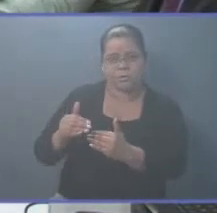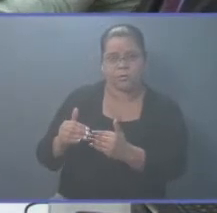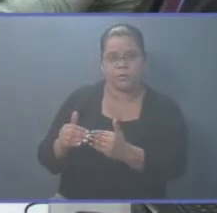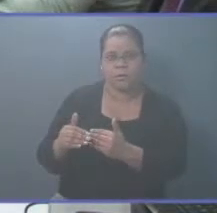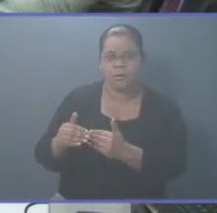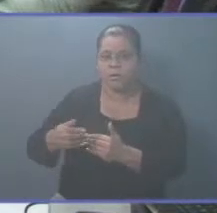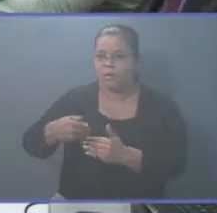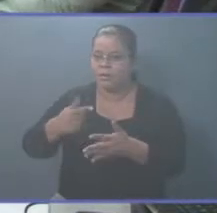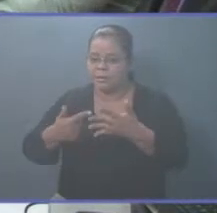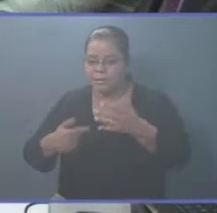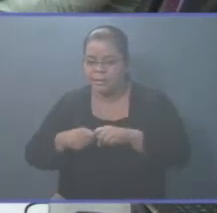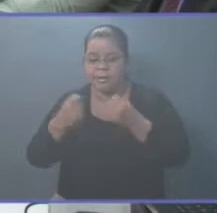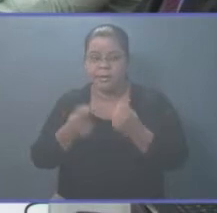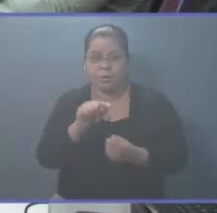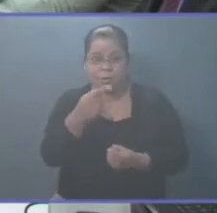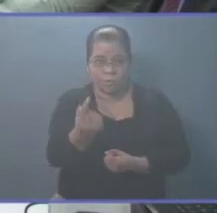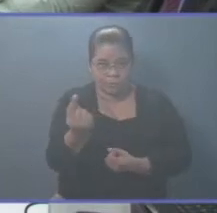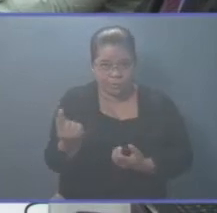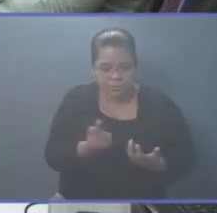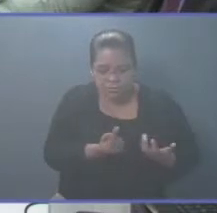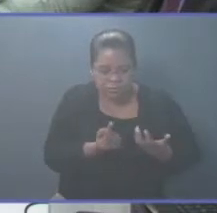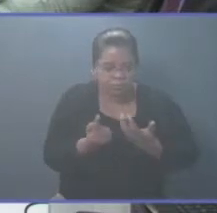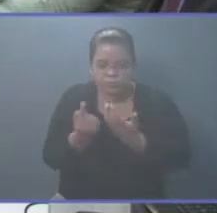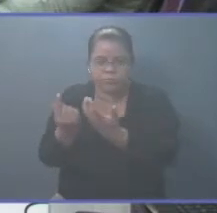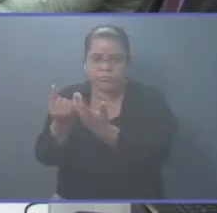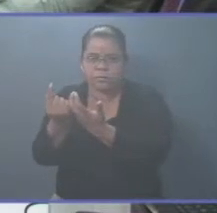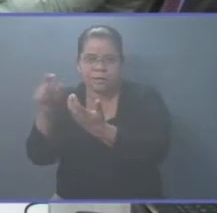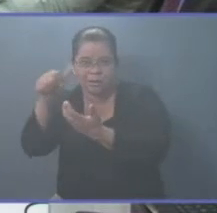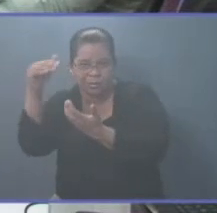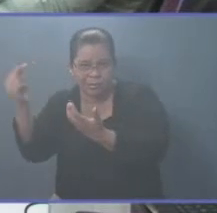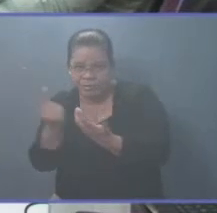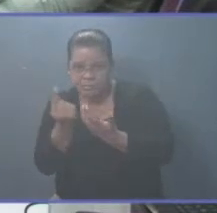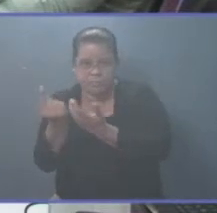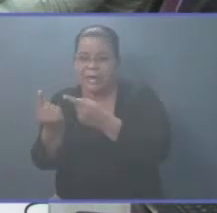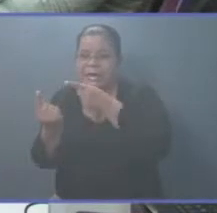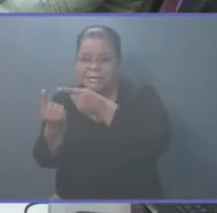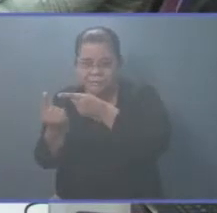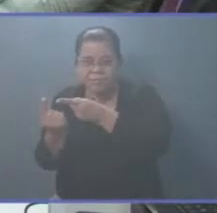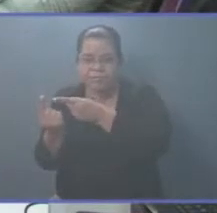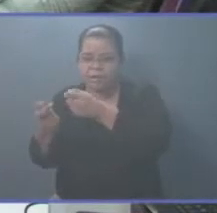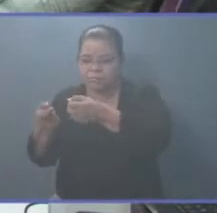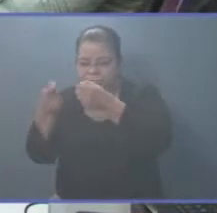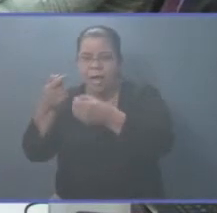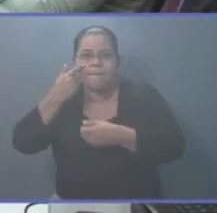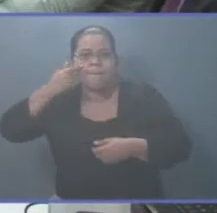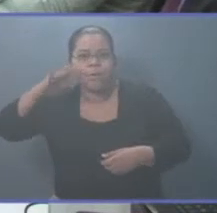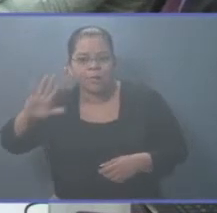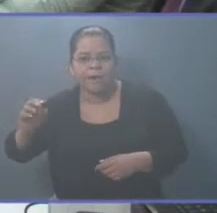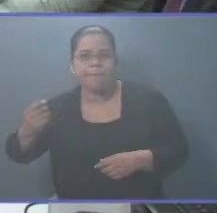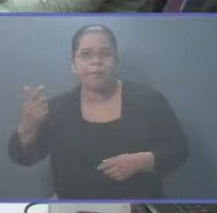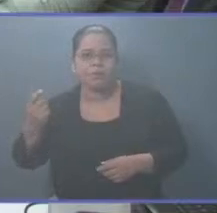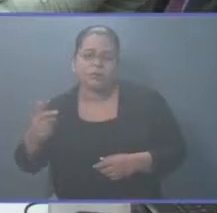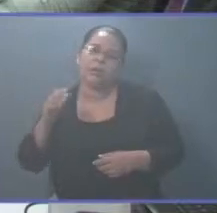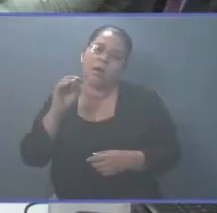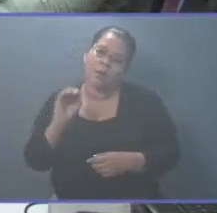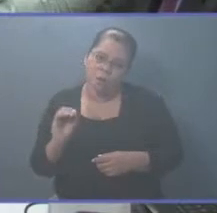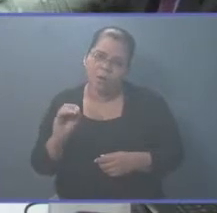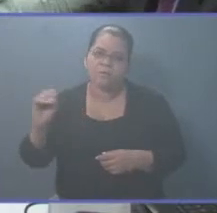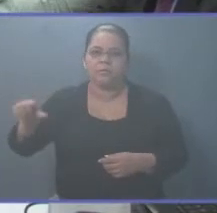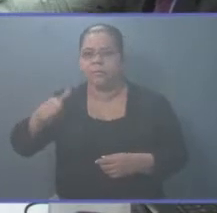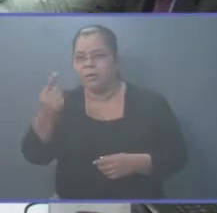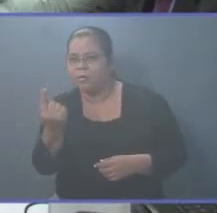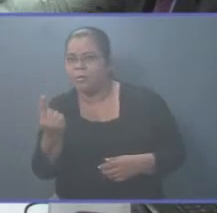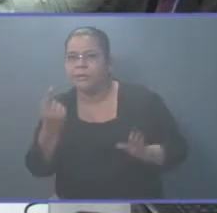procesamiento del delito de tráfico ilegal de personas admitirán y otorgarán valor probatorio al testimonio de referencia de acuerdo a